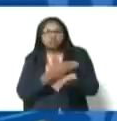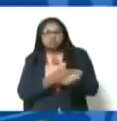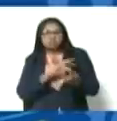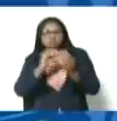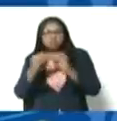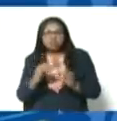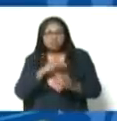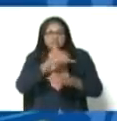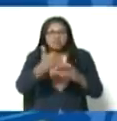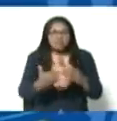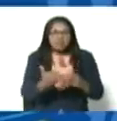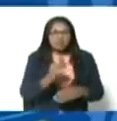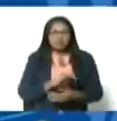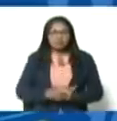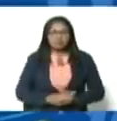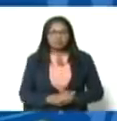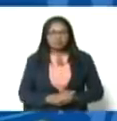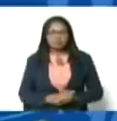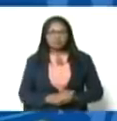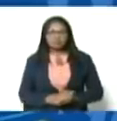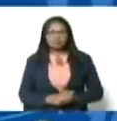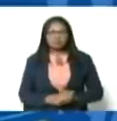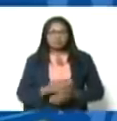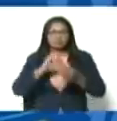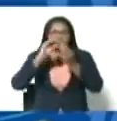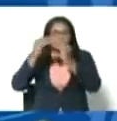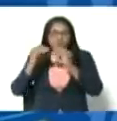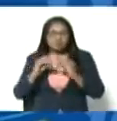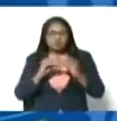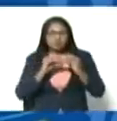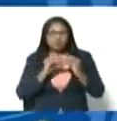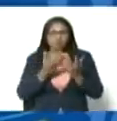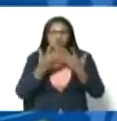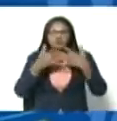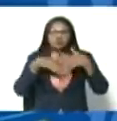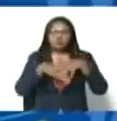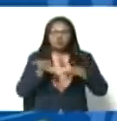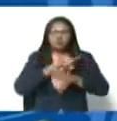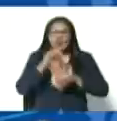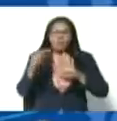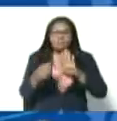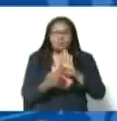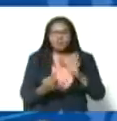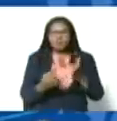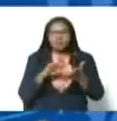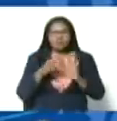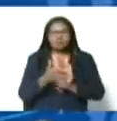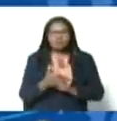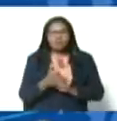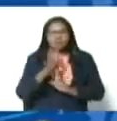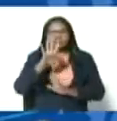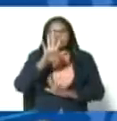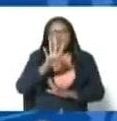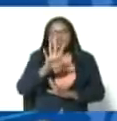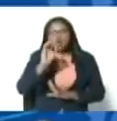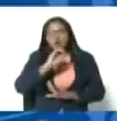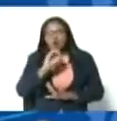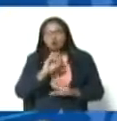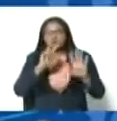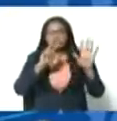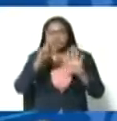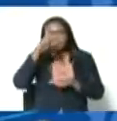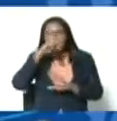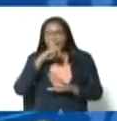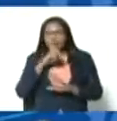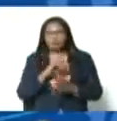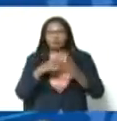planificado, y el mantenimiento integral, el overhaul, bueno, cada 5 o 7 años,